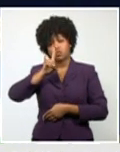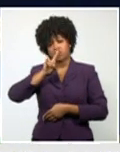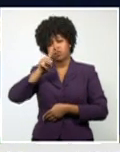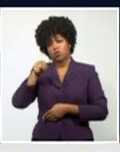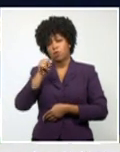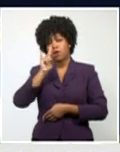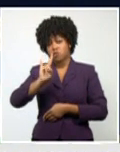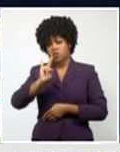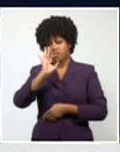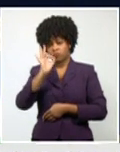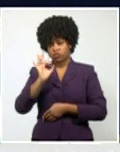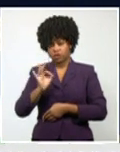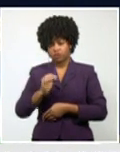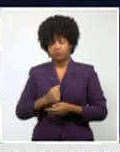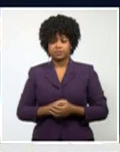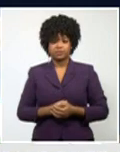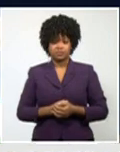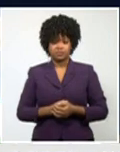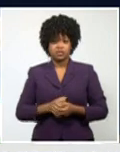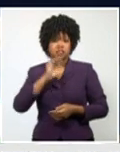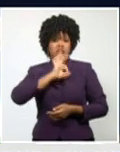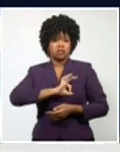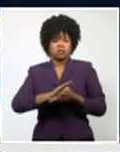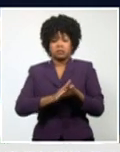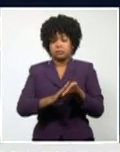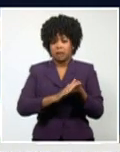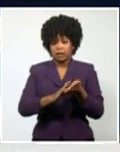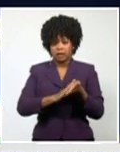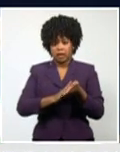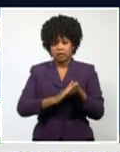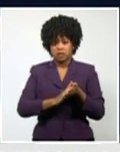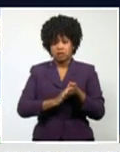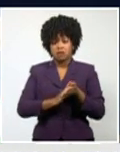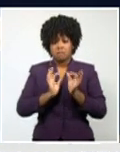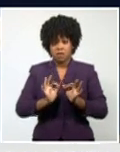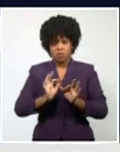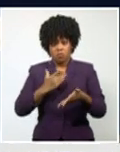49,9% que son asintomáticos en el momento de